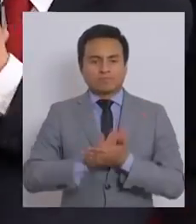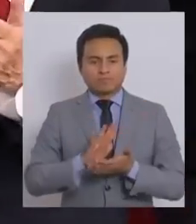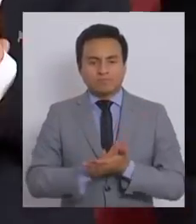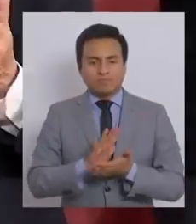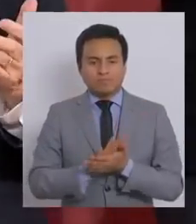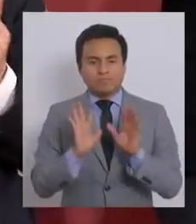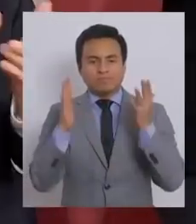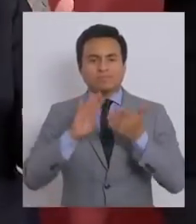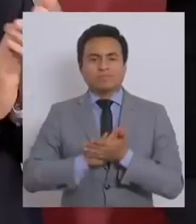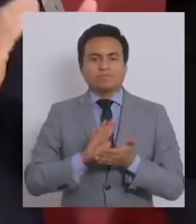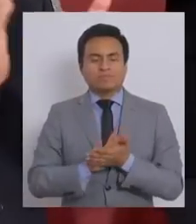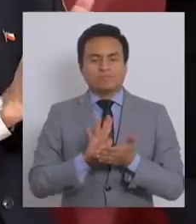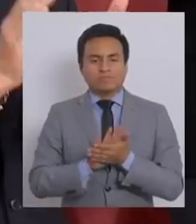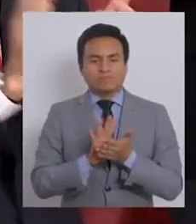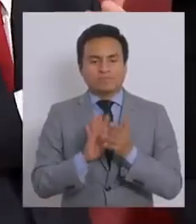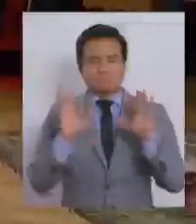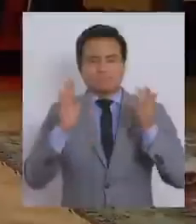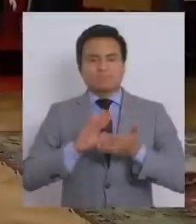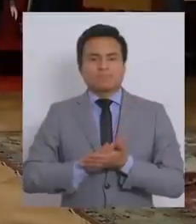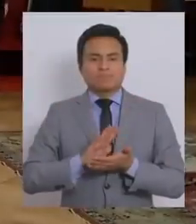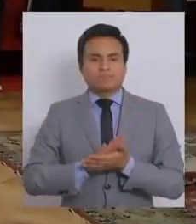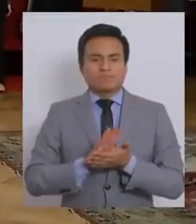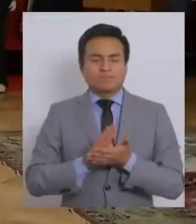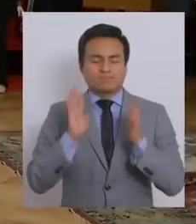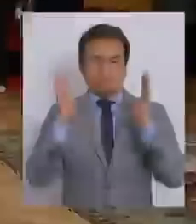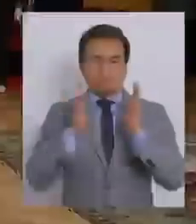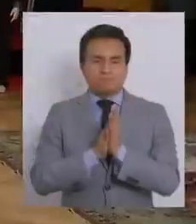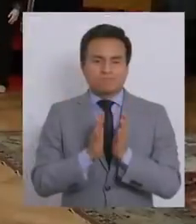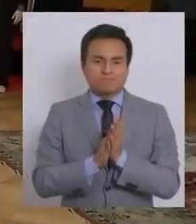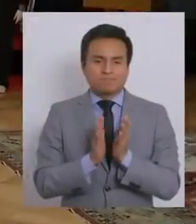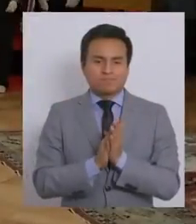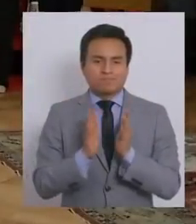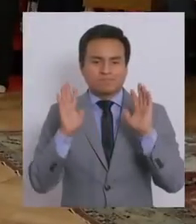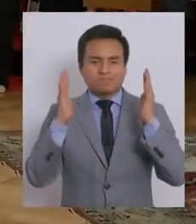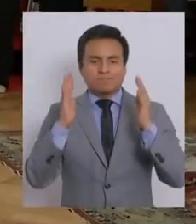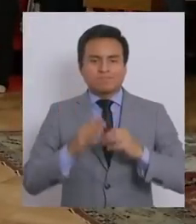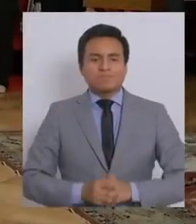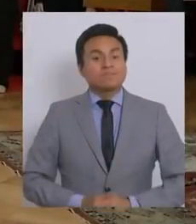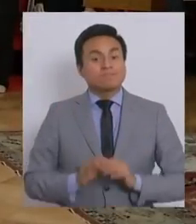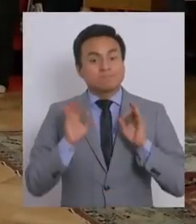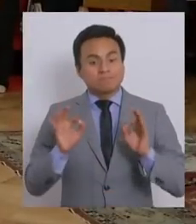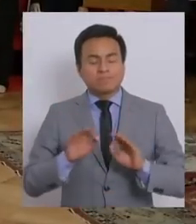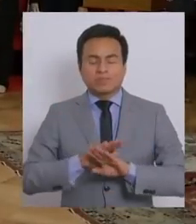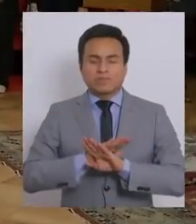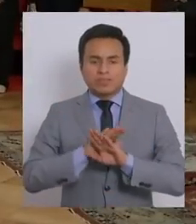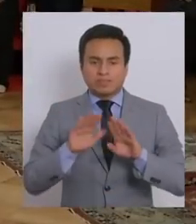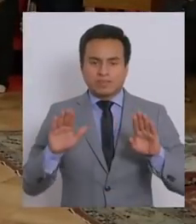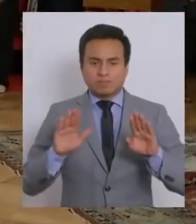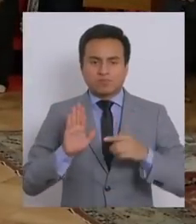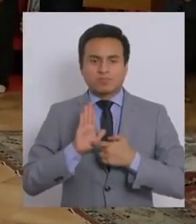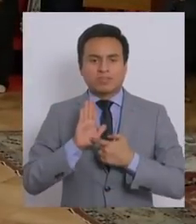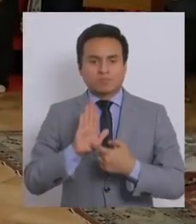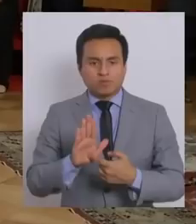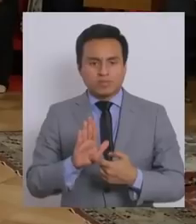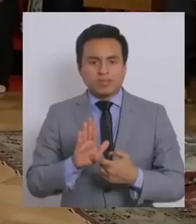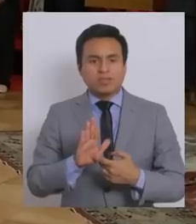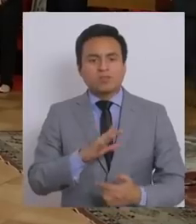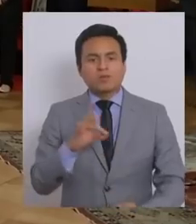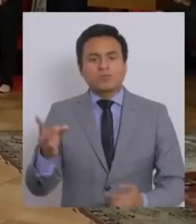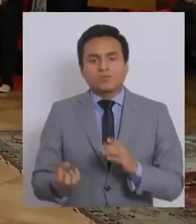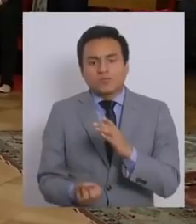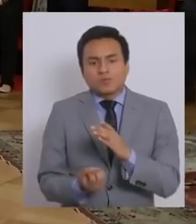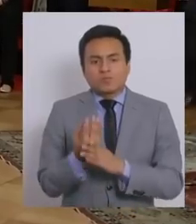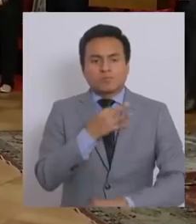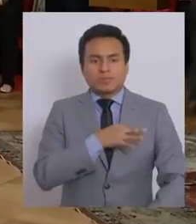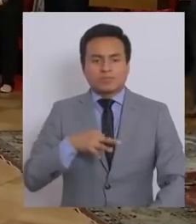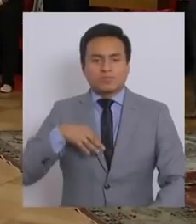dato para agregar, es militante de la UDI, pero sin embargo votó por el apruebo y participó de hecho activamente en la campaña